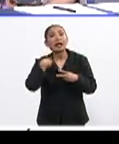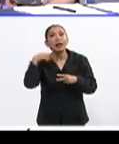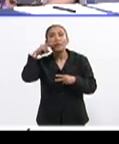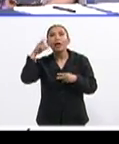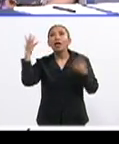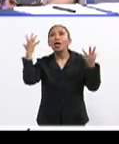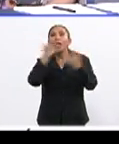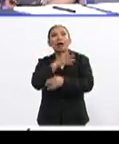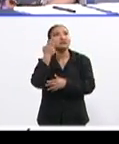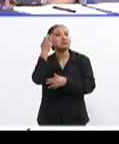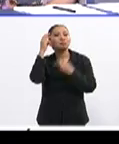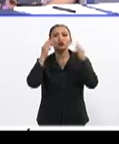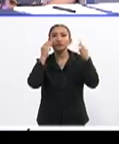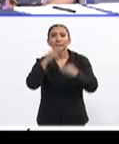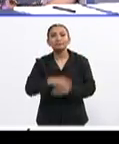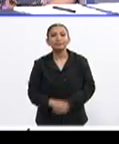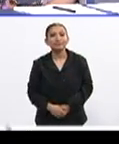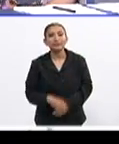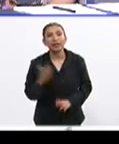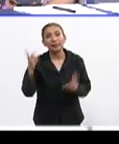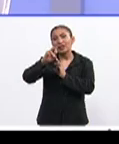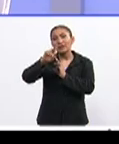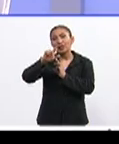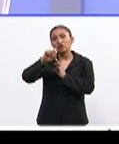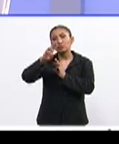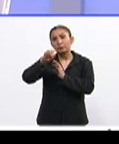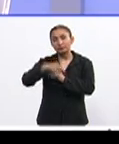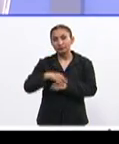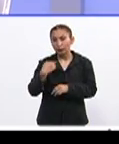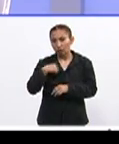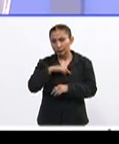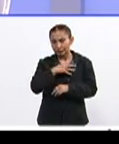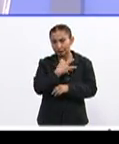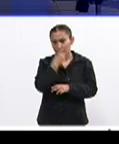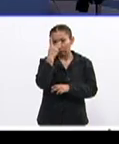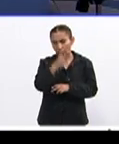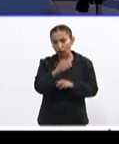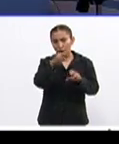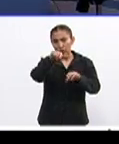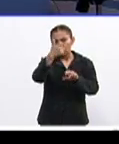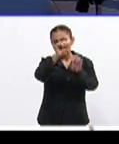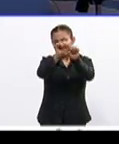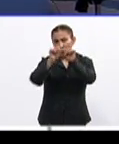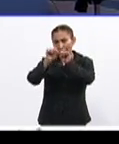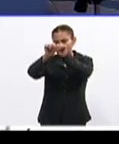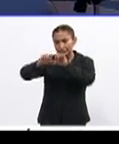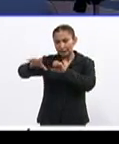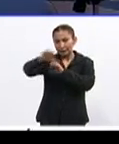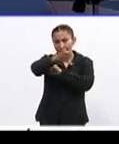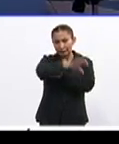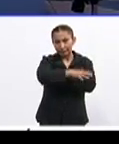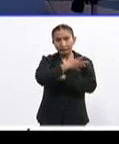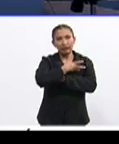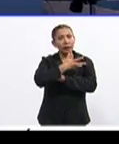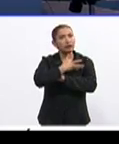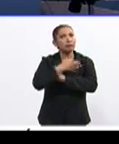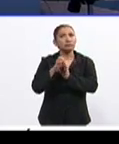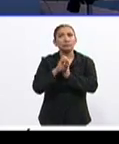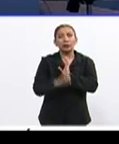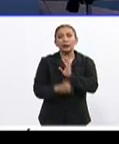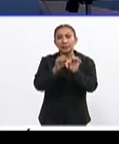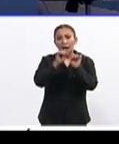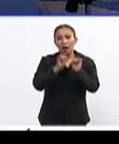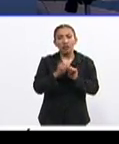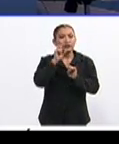están fascinados con estos tipos de temas. Nosotros tenemos 12 salas diferentes que abarcan desde, por ejemplo,